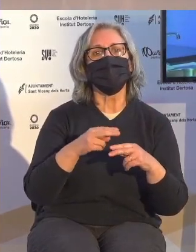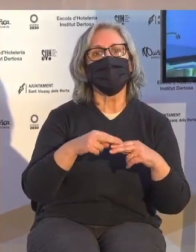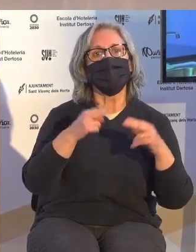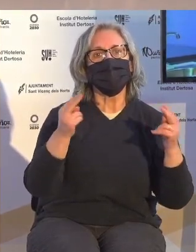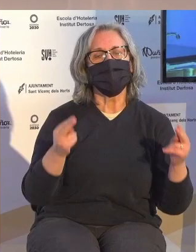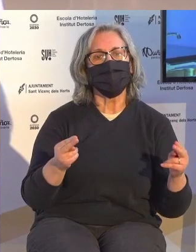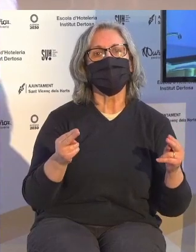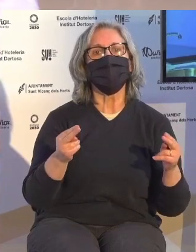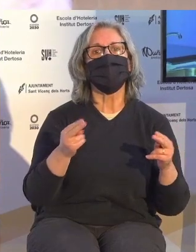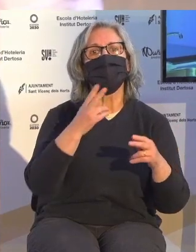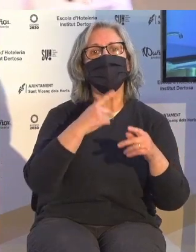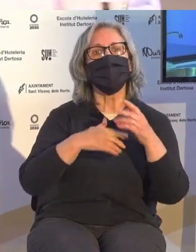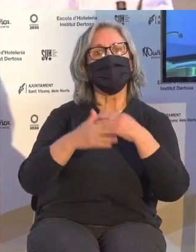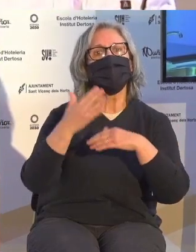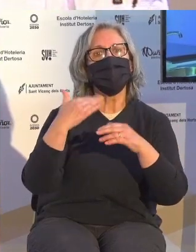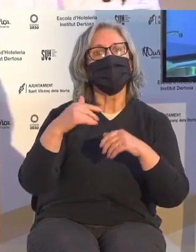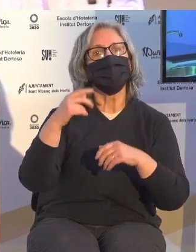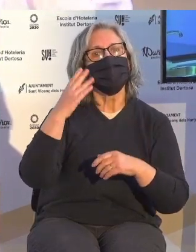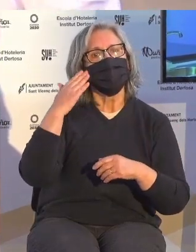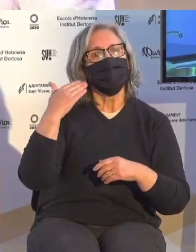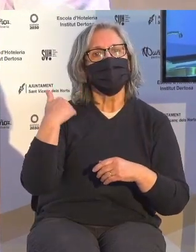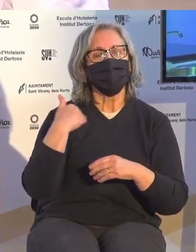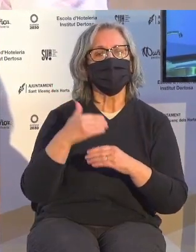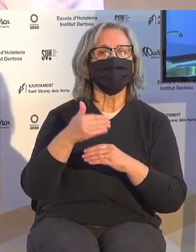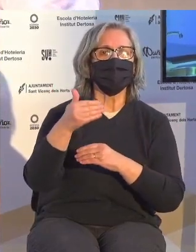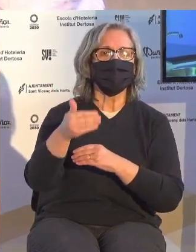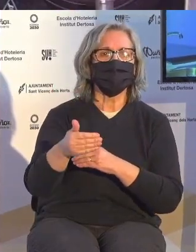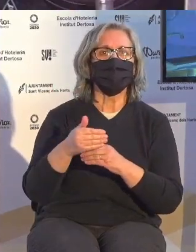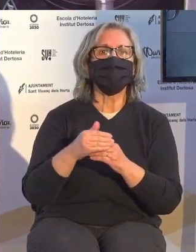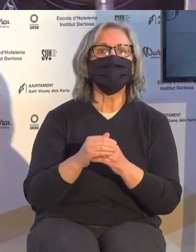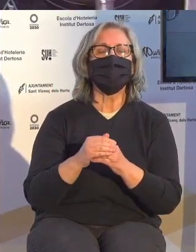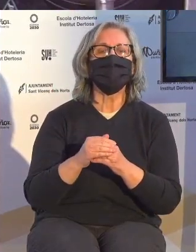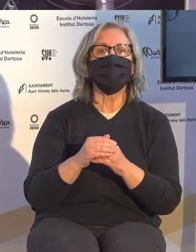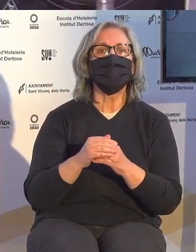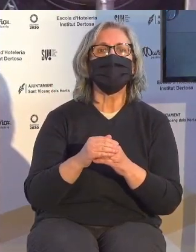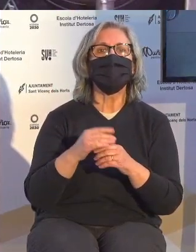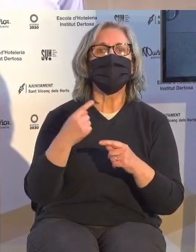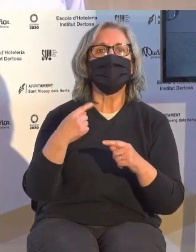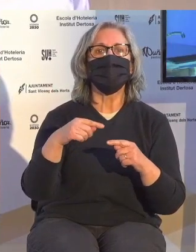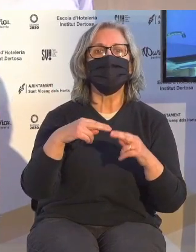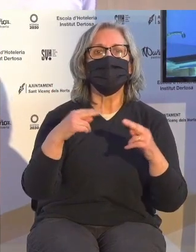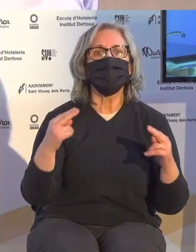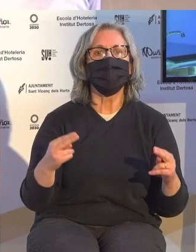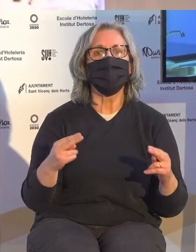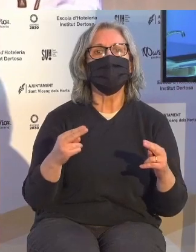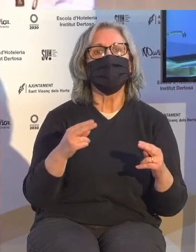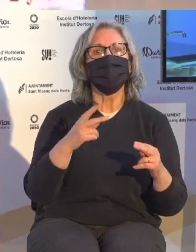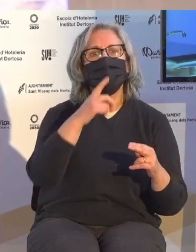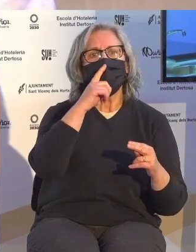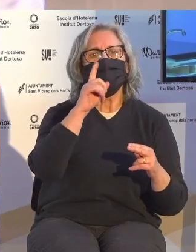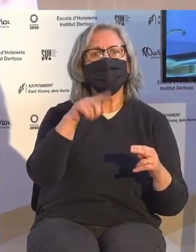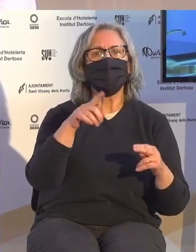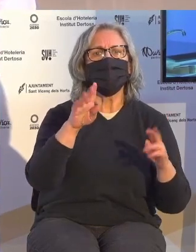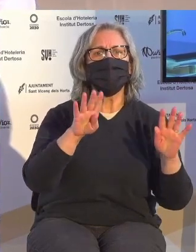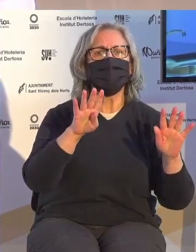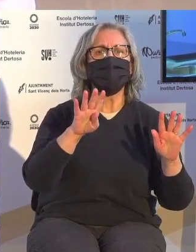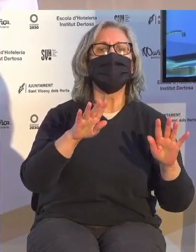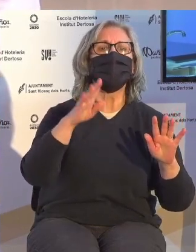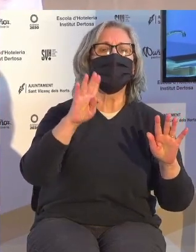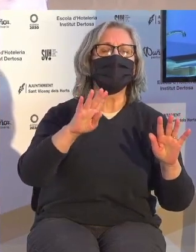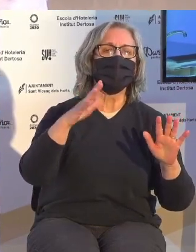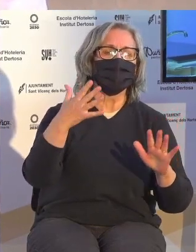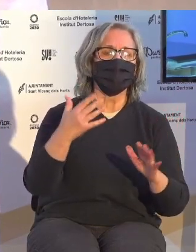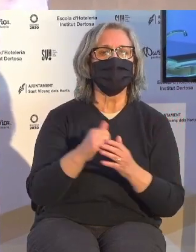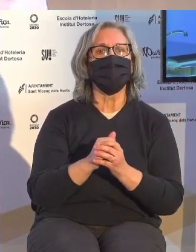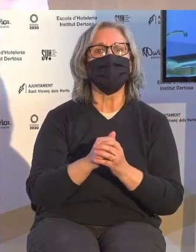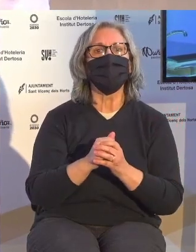que en 1903 el ayuntamiento construyó para ayudar a los habitantes de aquí de